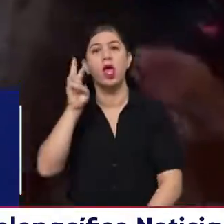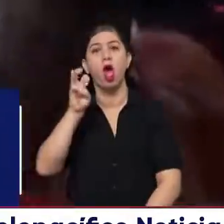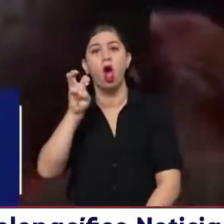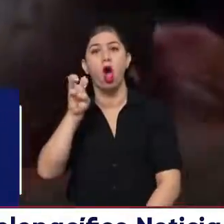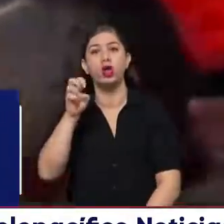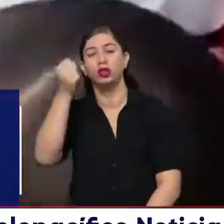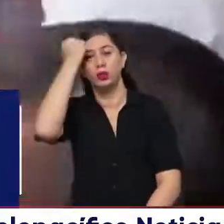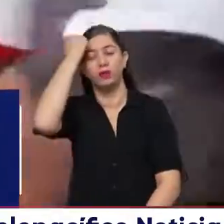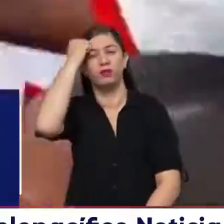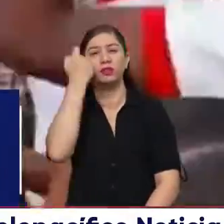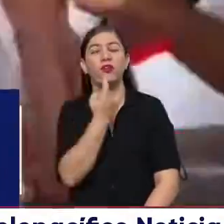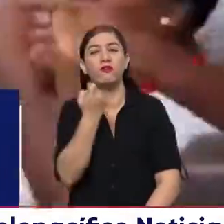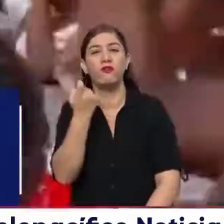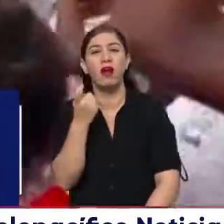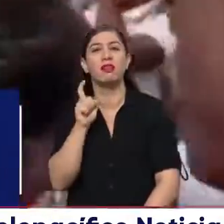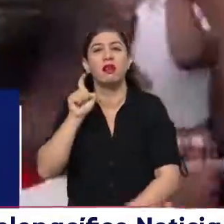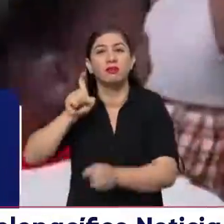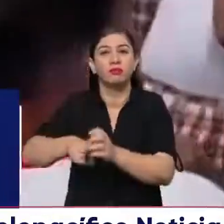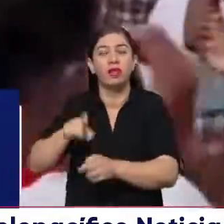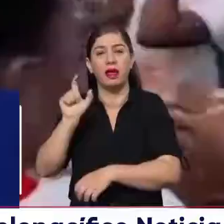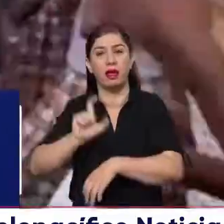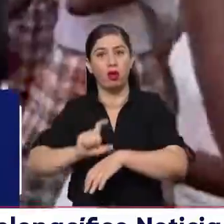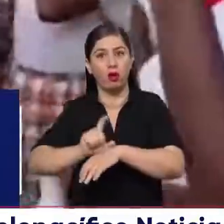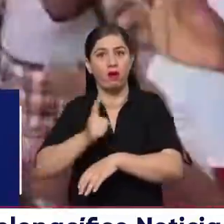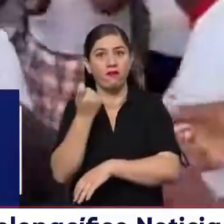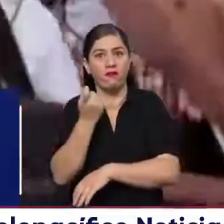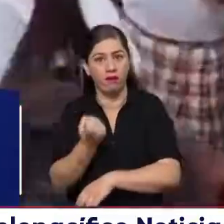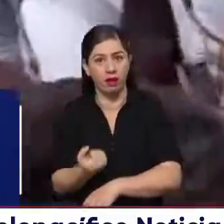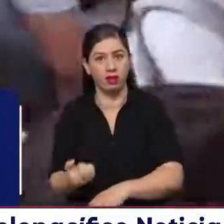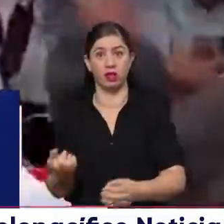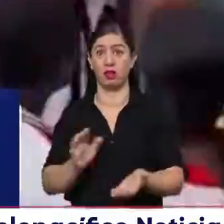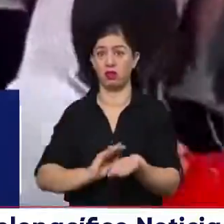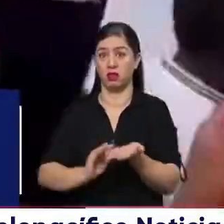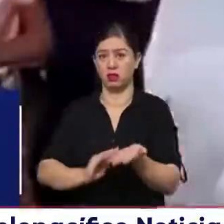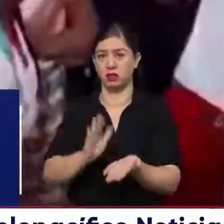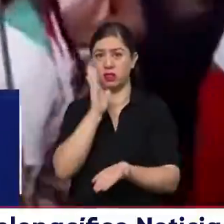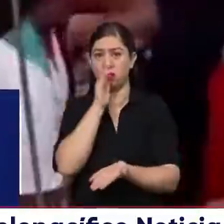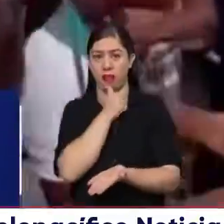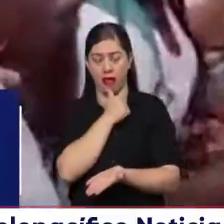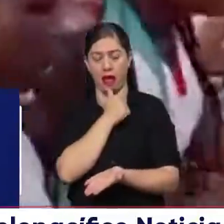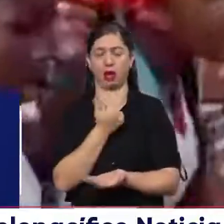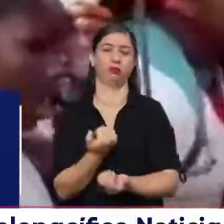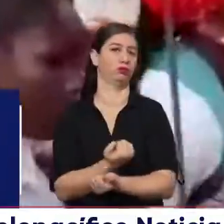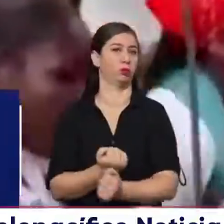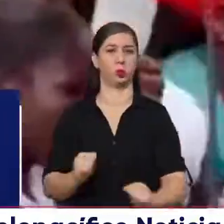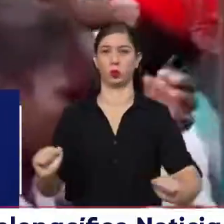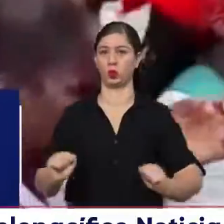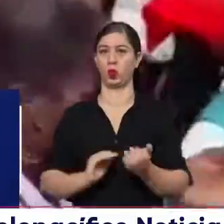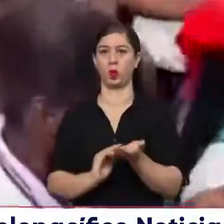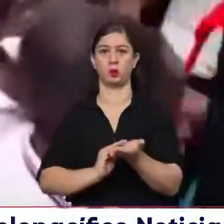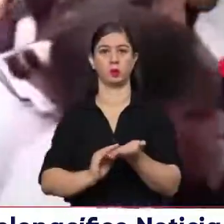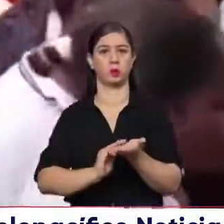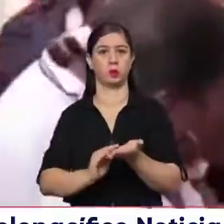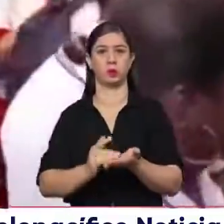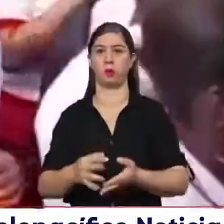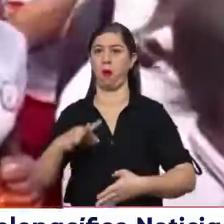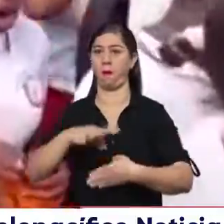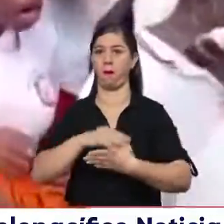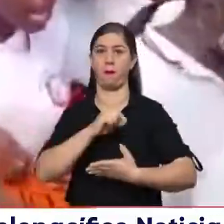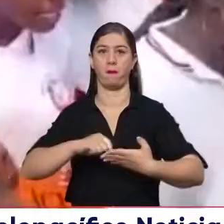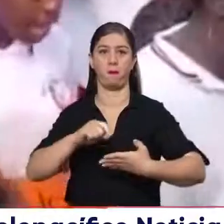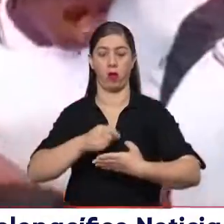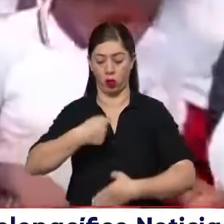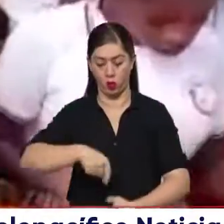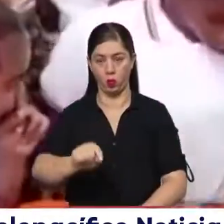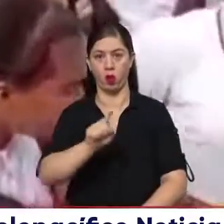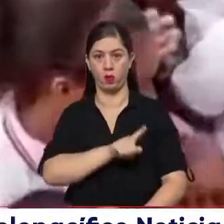docentes en su institución educativa. Aseguran que de no obtener una solución pronta, impedirán el desarrollo de las elecciones presidenciales